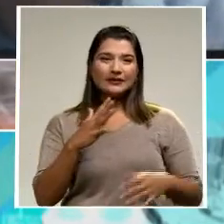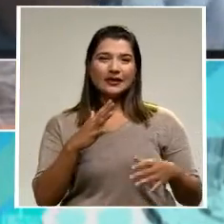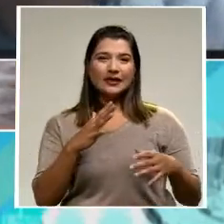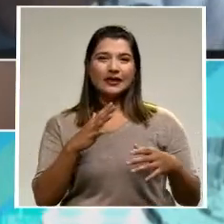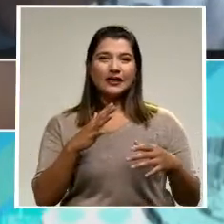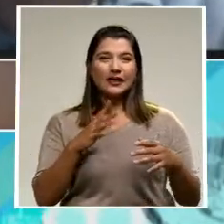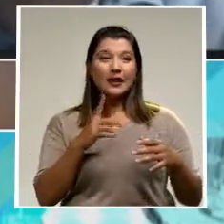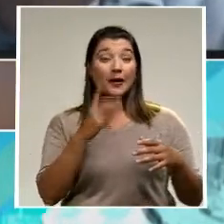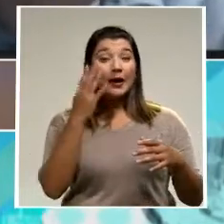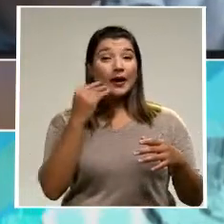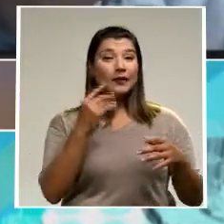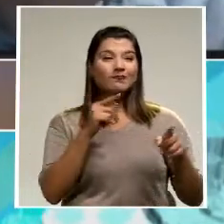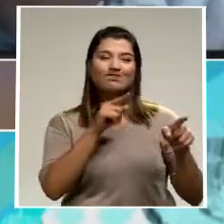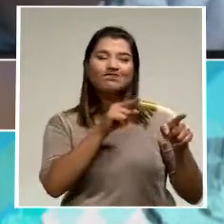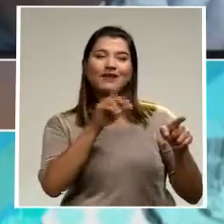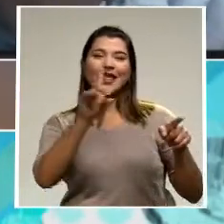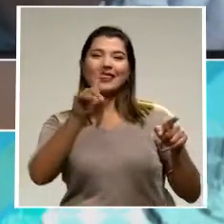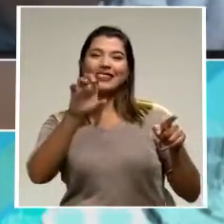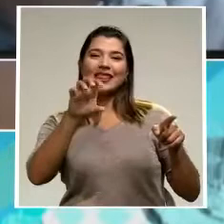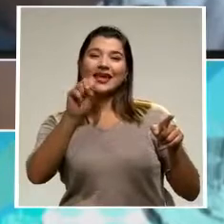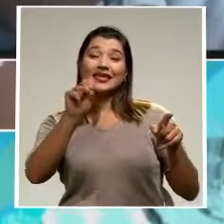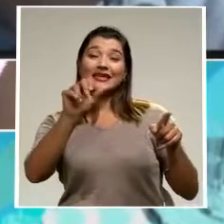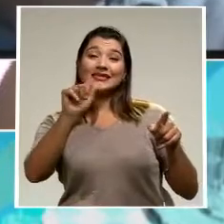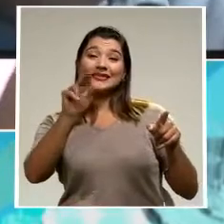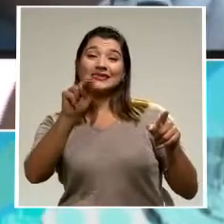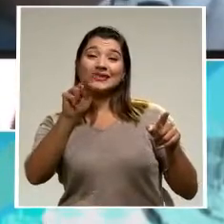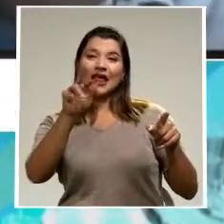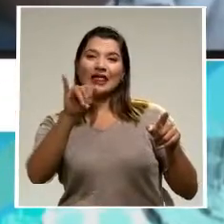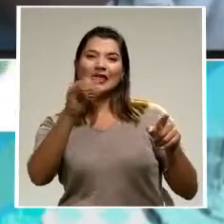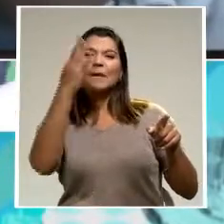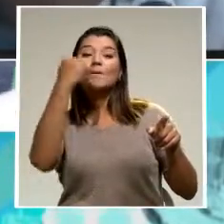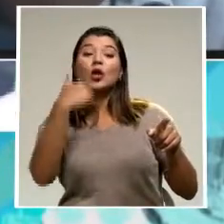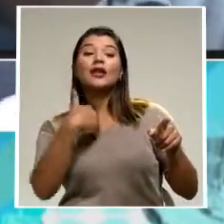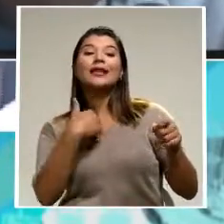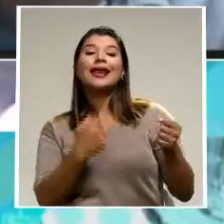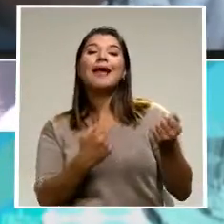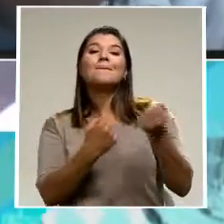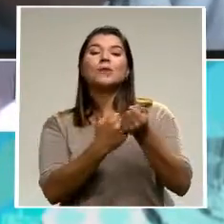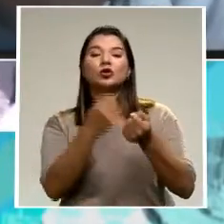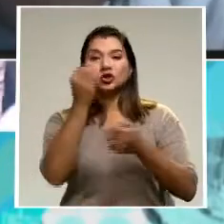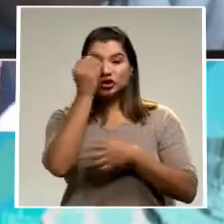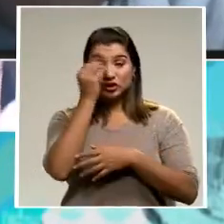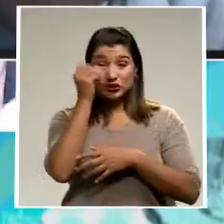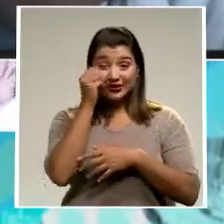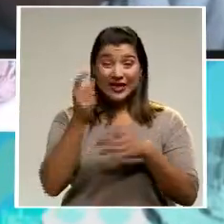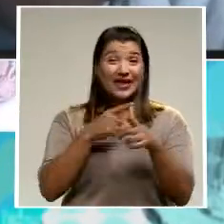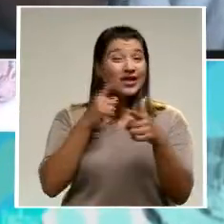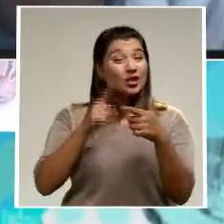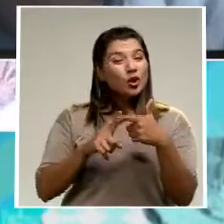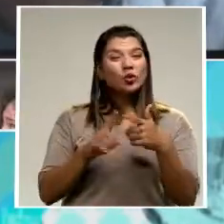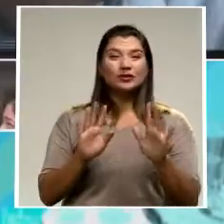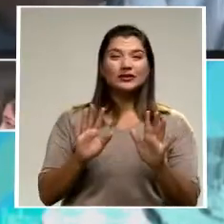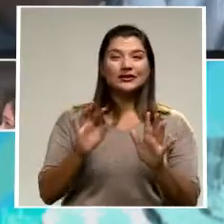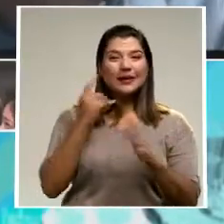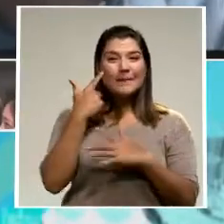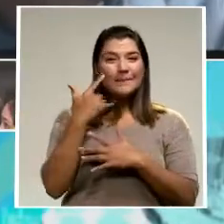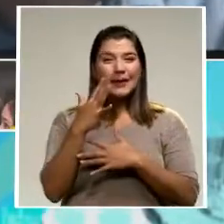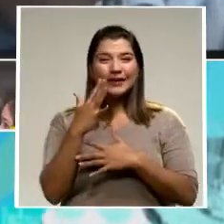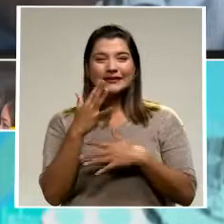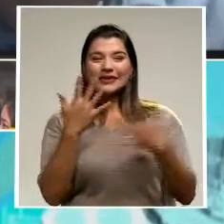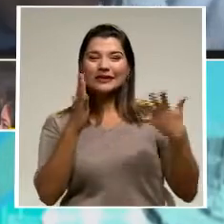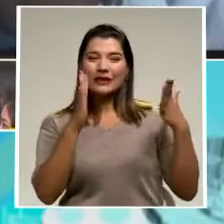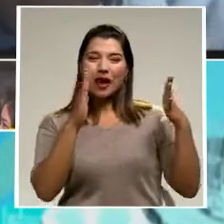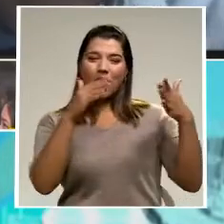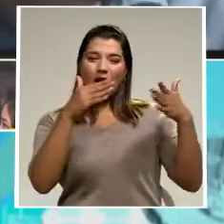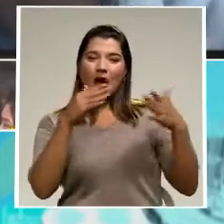detrás. Entonces es una Asamblea Nacional que viene, digamos, con sesgo, ¿no? Viene de alguna manera ya empeñada hacia uno de los bandos y